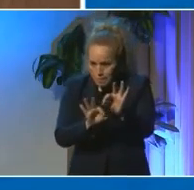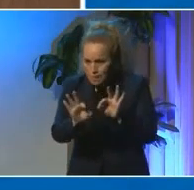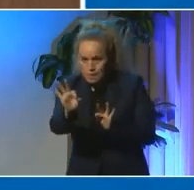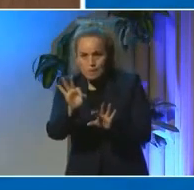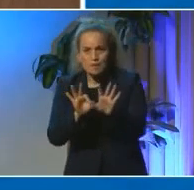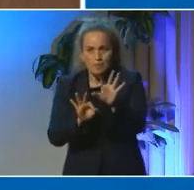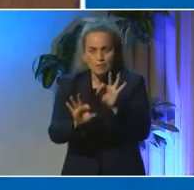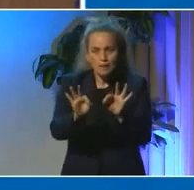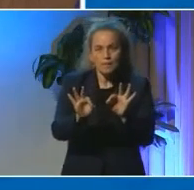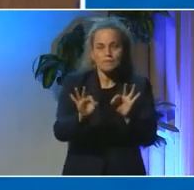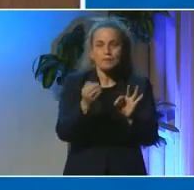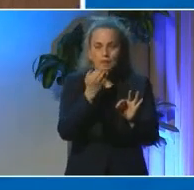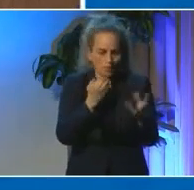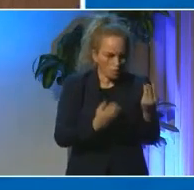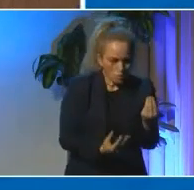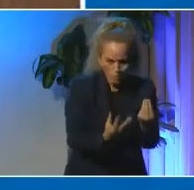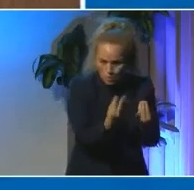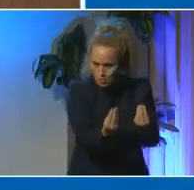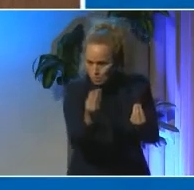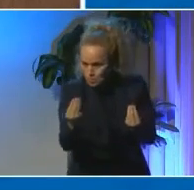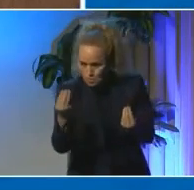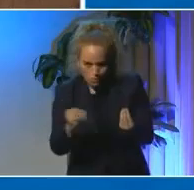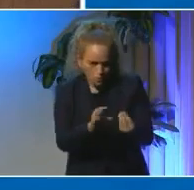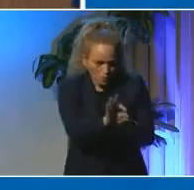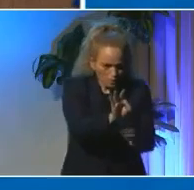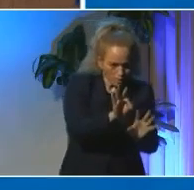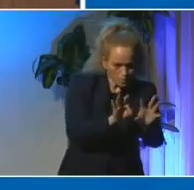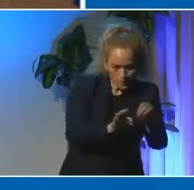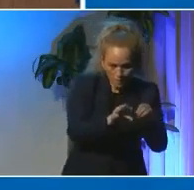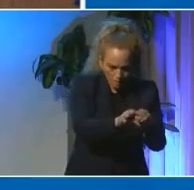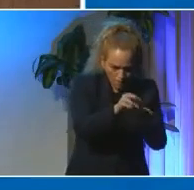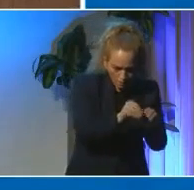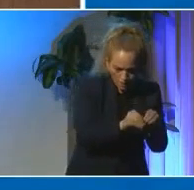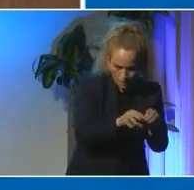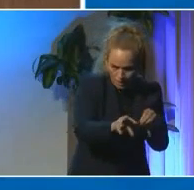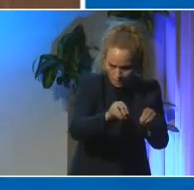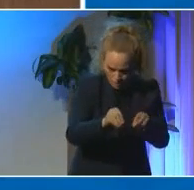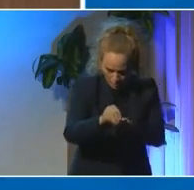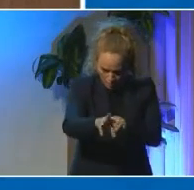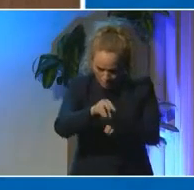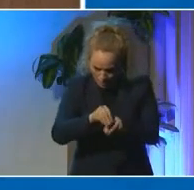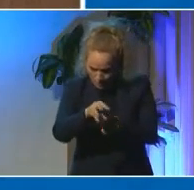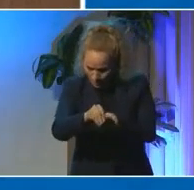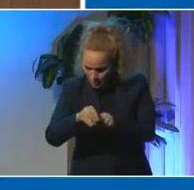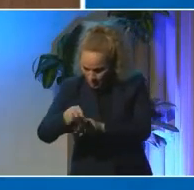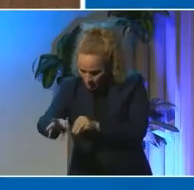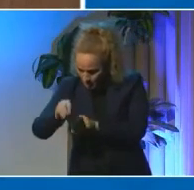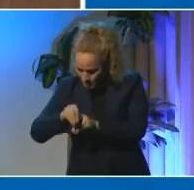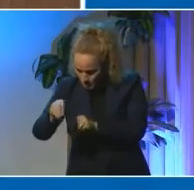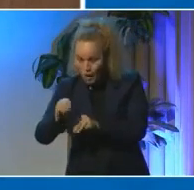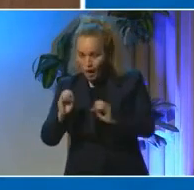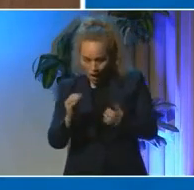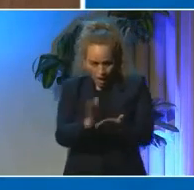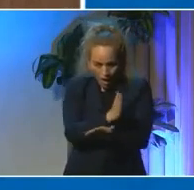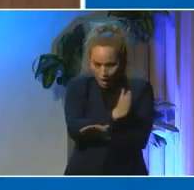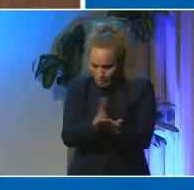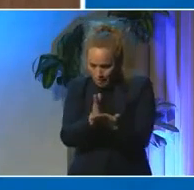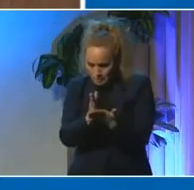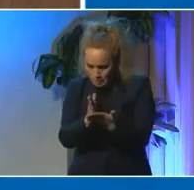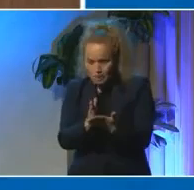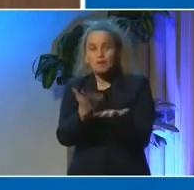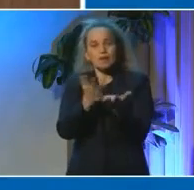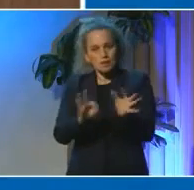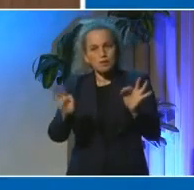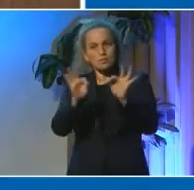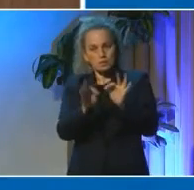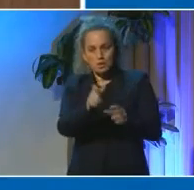eh de eh como debe ser en la Fuente si yo tengo Claridad de que con eso estoy apostando que dignificó el rol de de